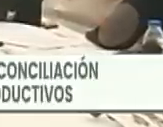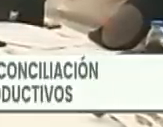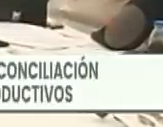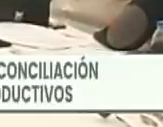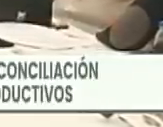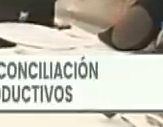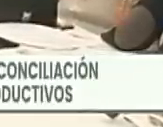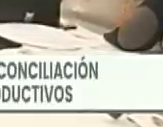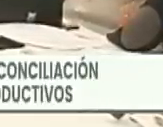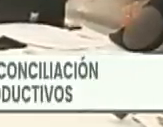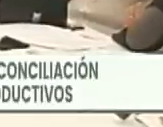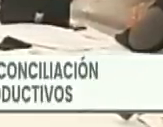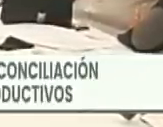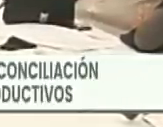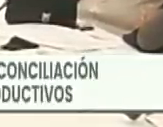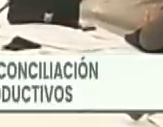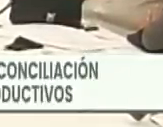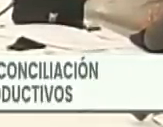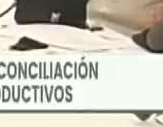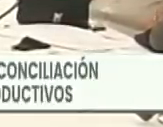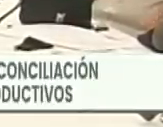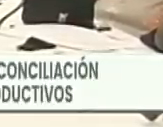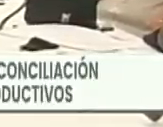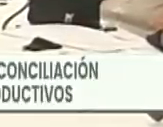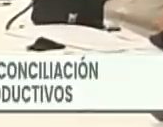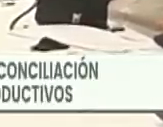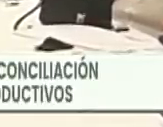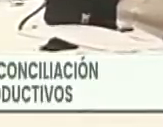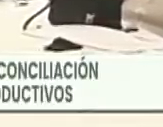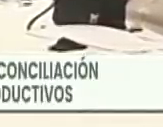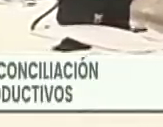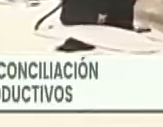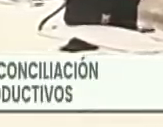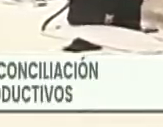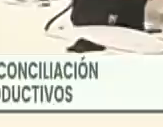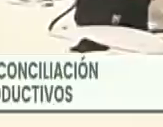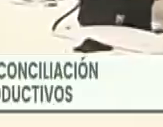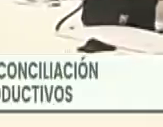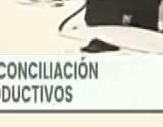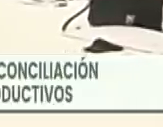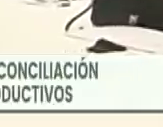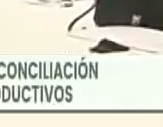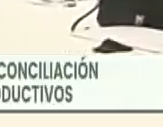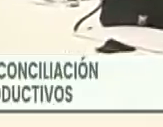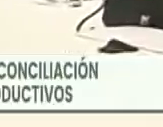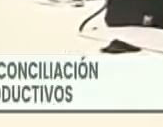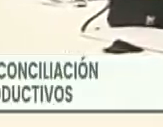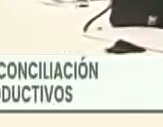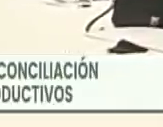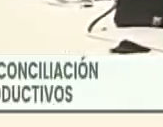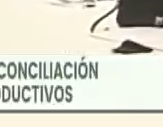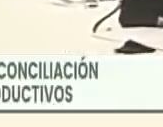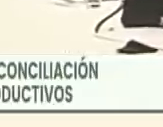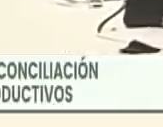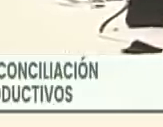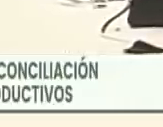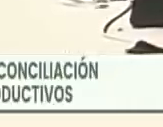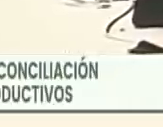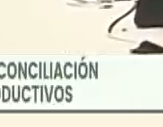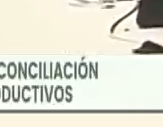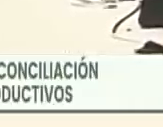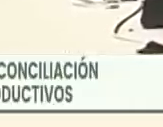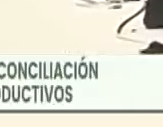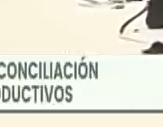alcaldes yo extiendo el esfuerzo de algunos alcaldes pero creo que no han avanzado en este